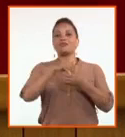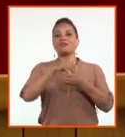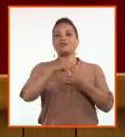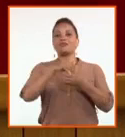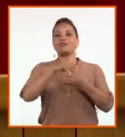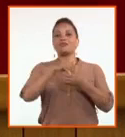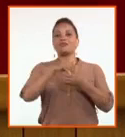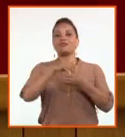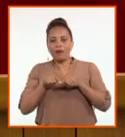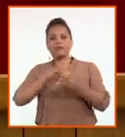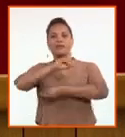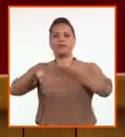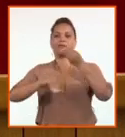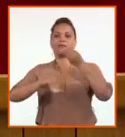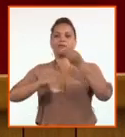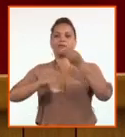convirtió en estímulo para la acción